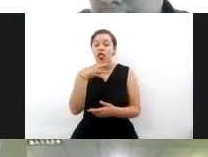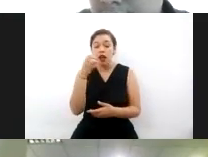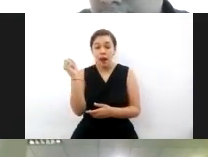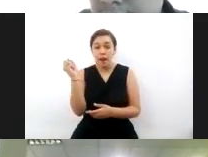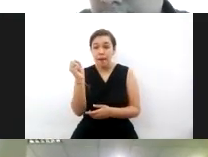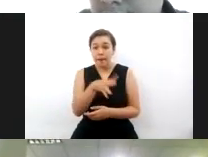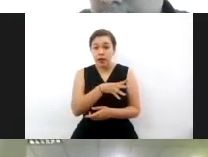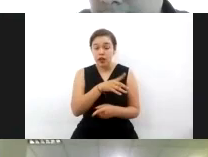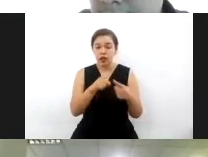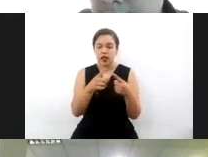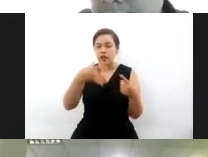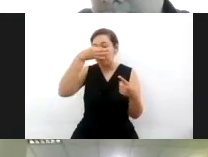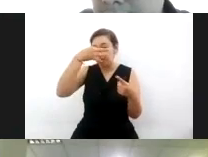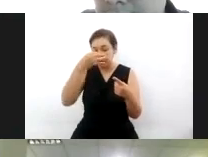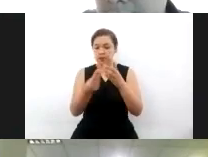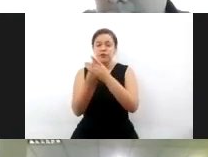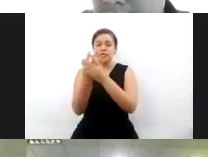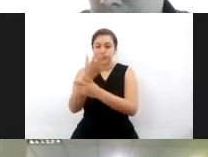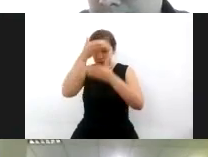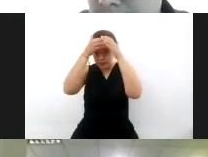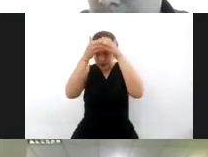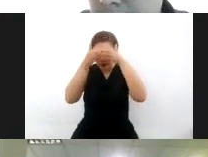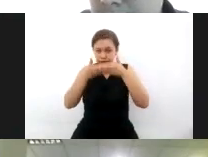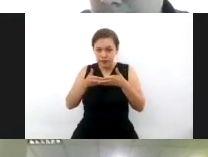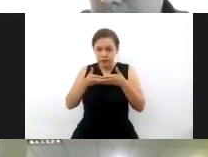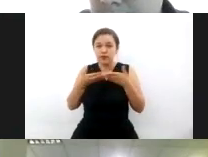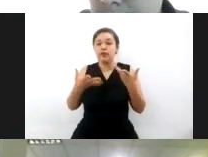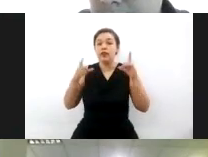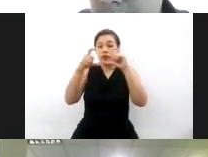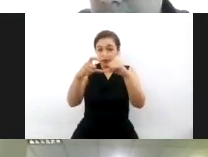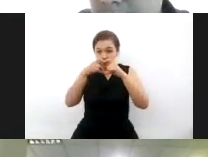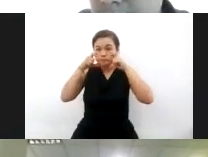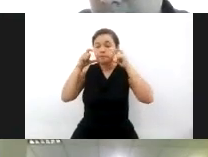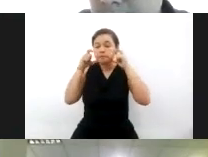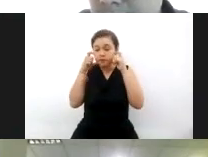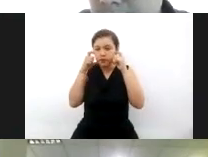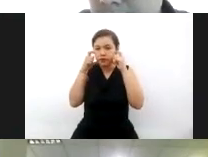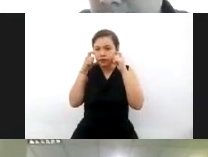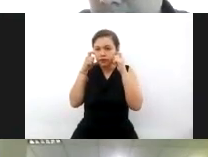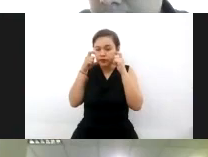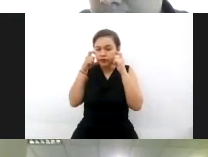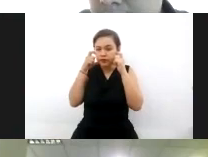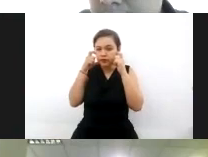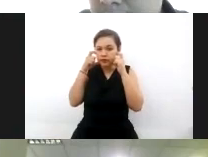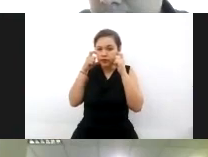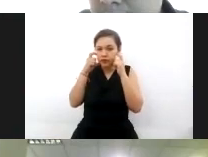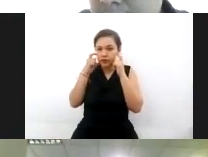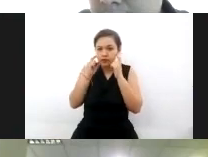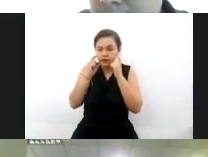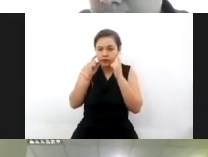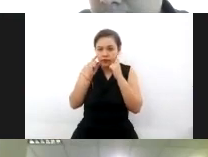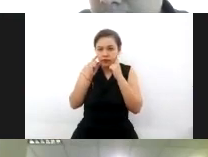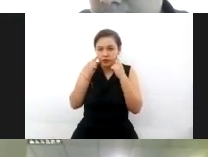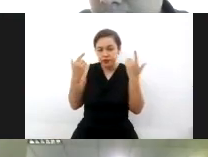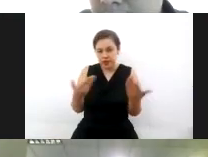tratar de pañuelos, guantes, caretas, cubrebocas, que, bueno, en este caso, pues son